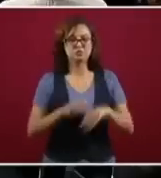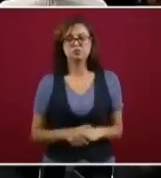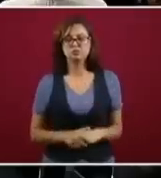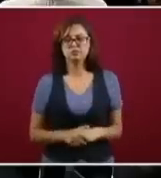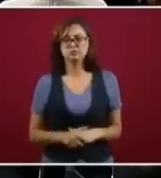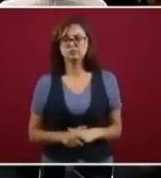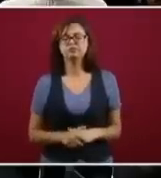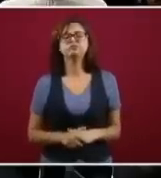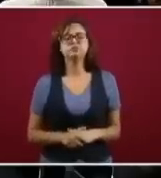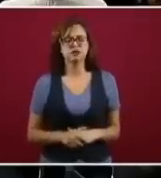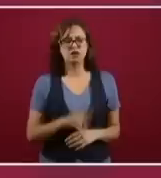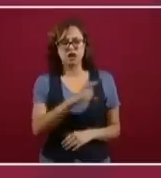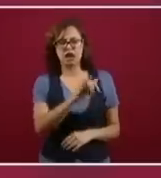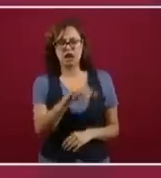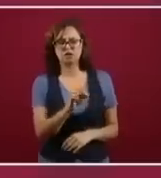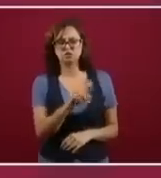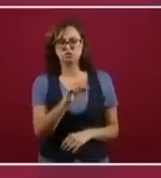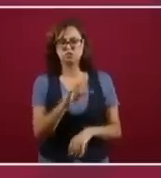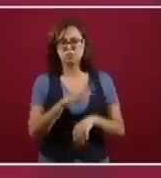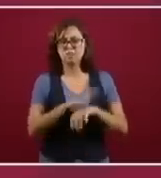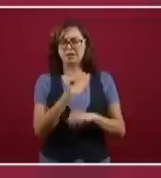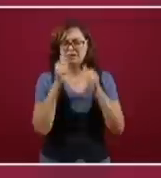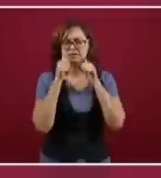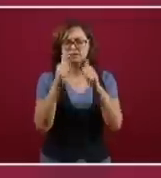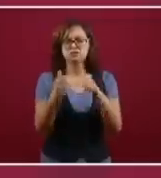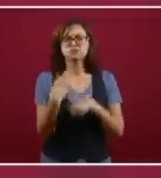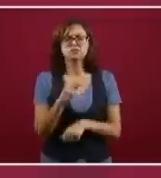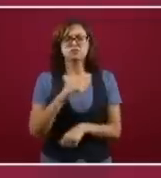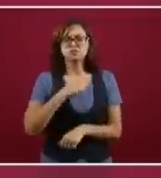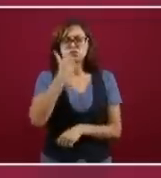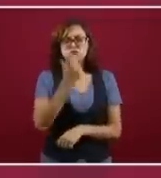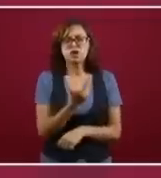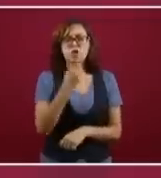con Jesús, pero yo quiero decir algo, ¿no?, sobre esto.